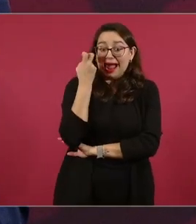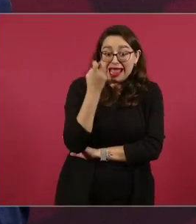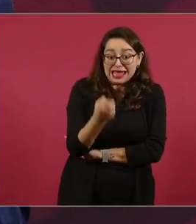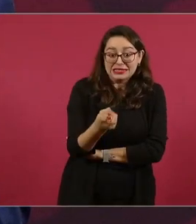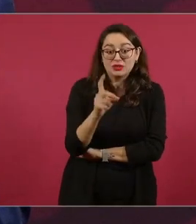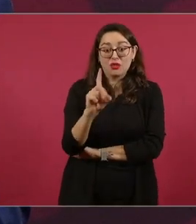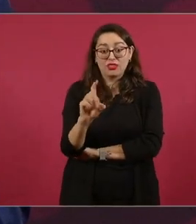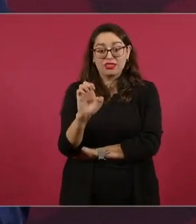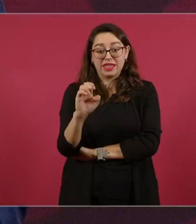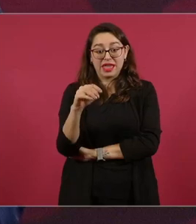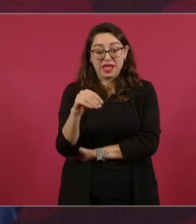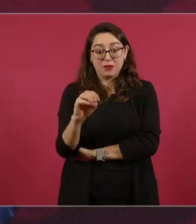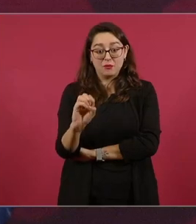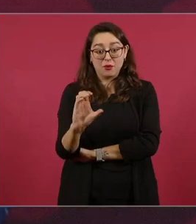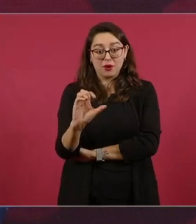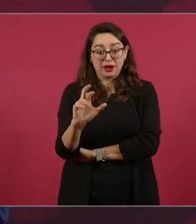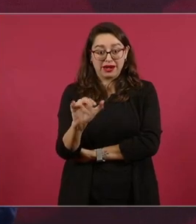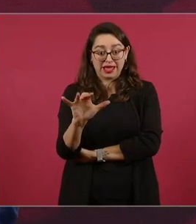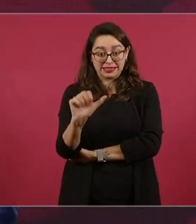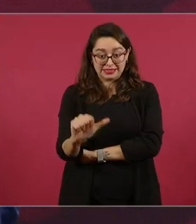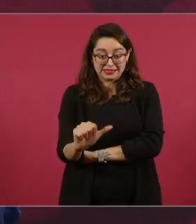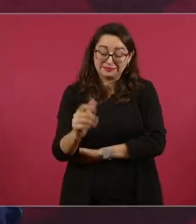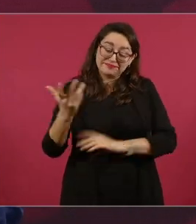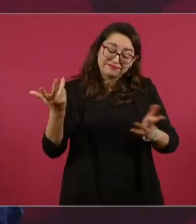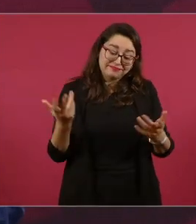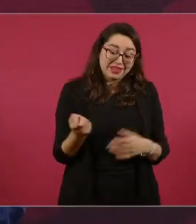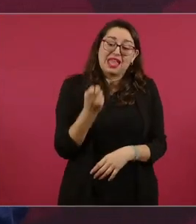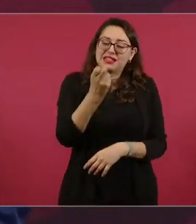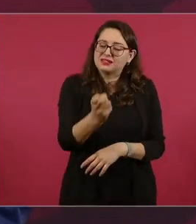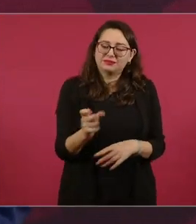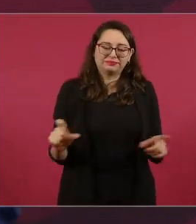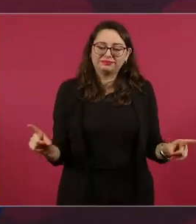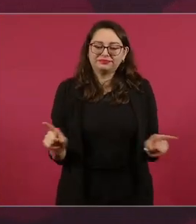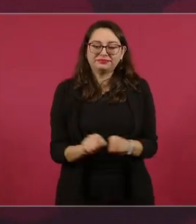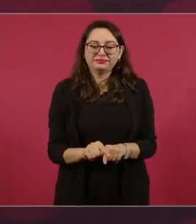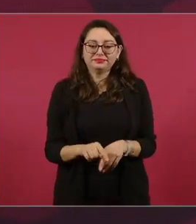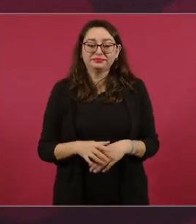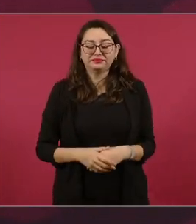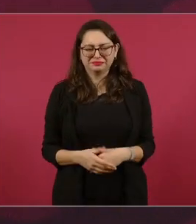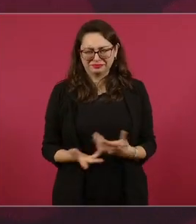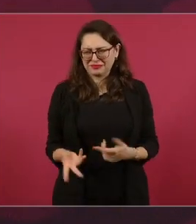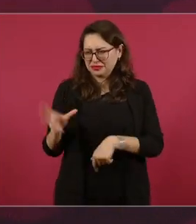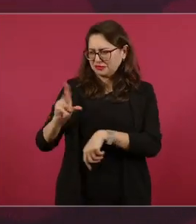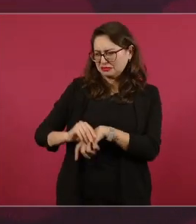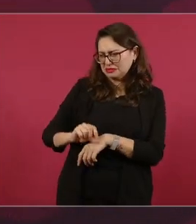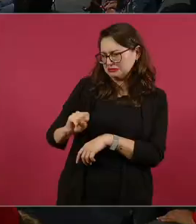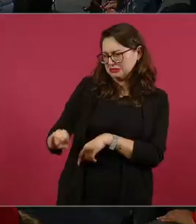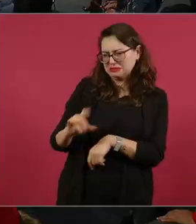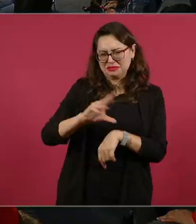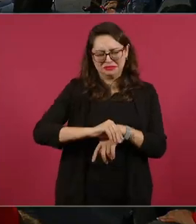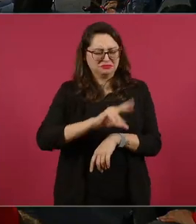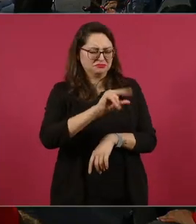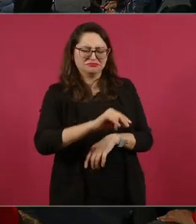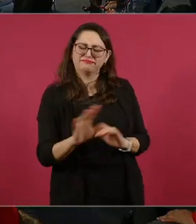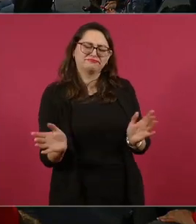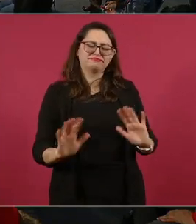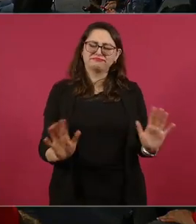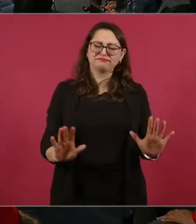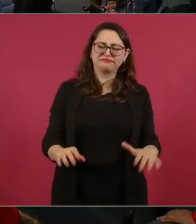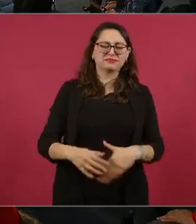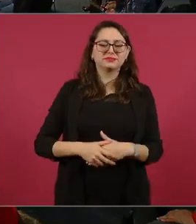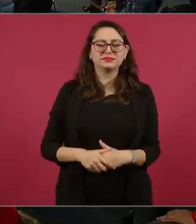Pero bueno, esa es la cuestión de los permisos y no permisos.